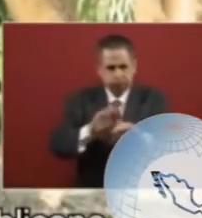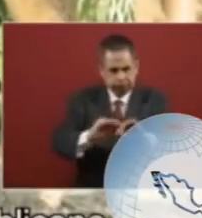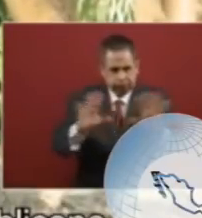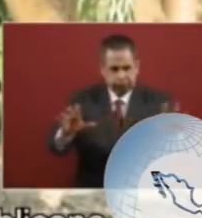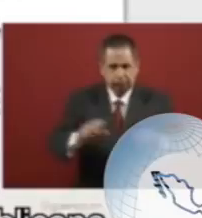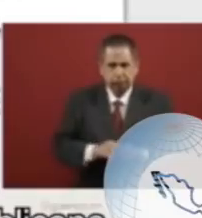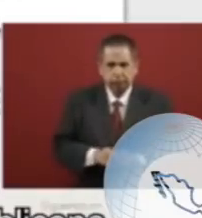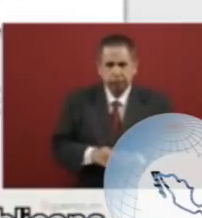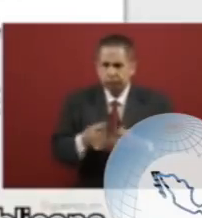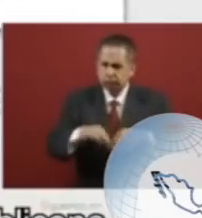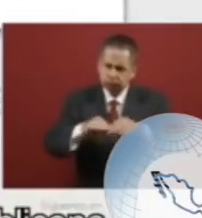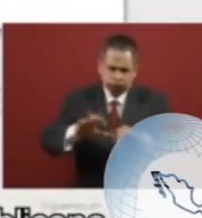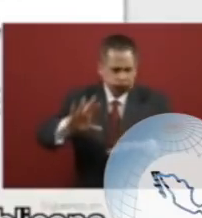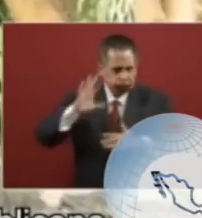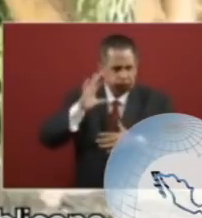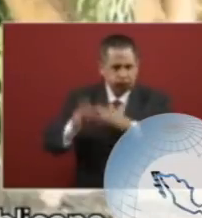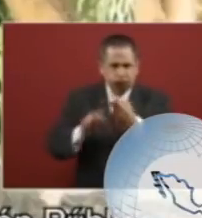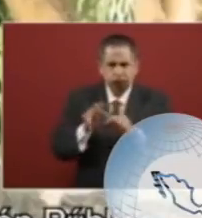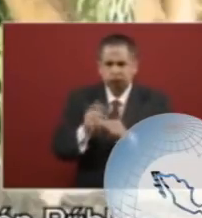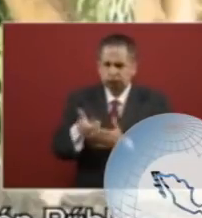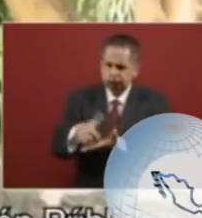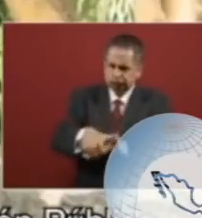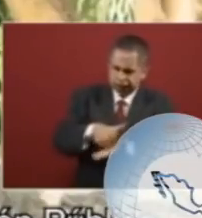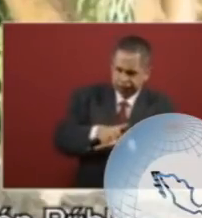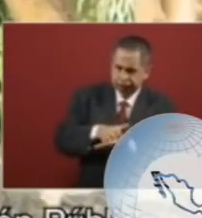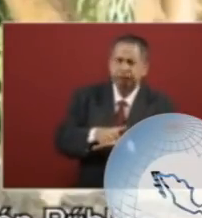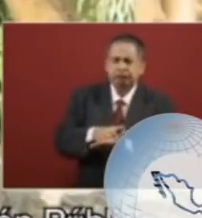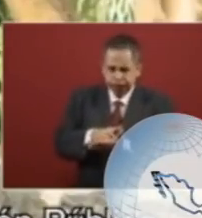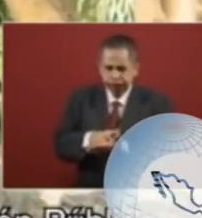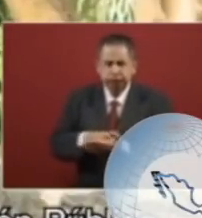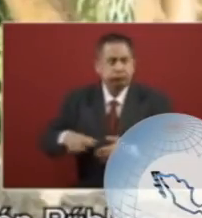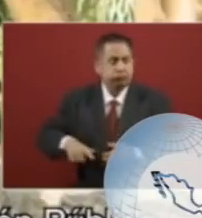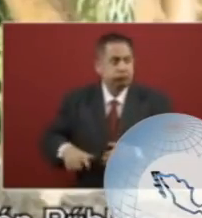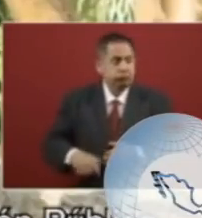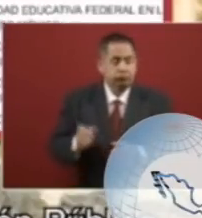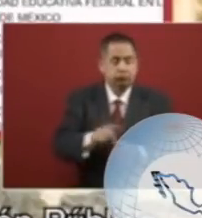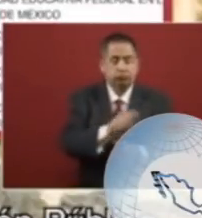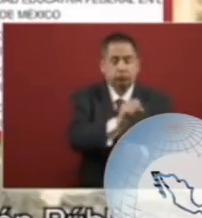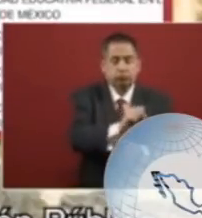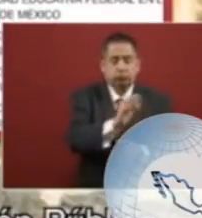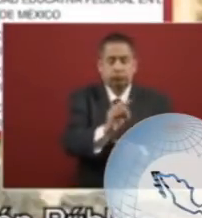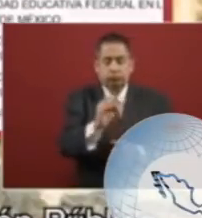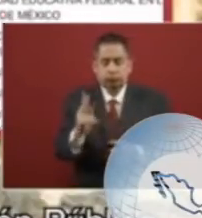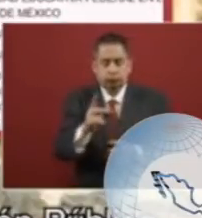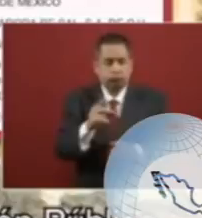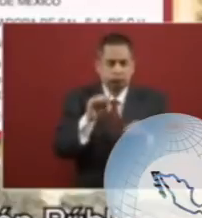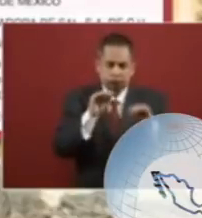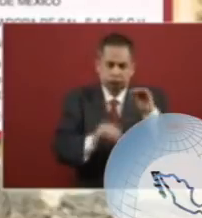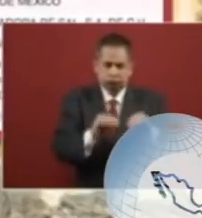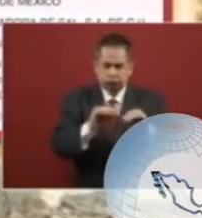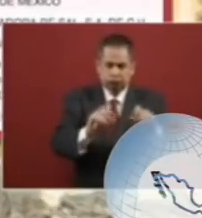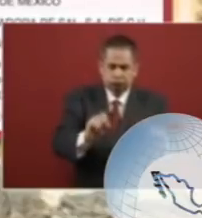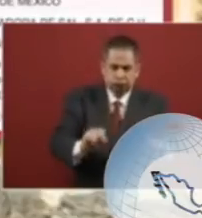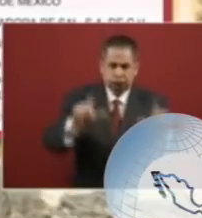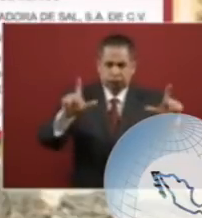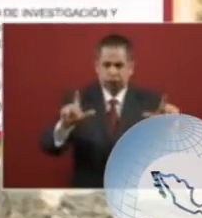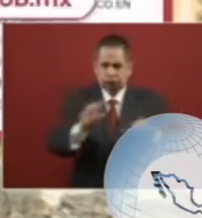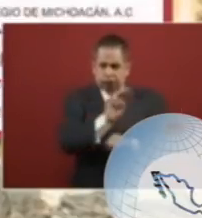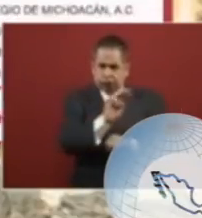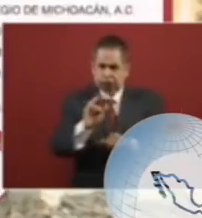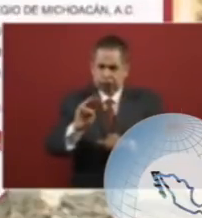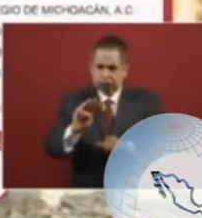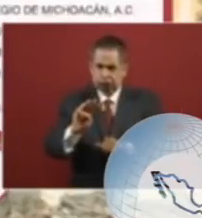Comprometido con la transparencia y la austeridad republicana, el Gobierno de México, a través de la Secretaría de la Función Pública, presenta el